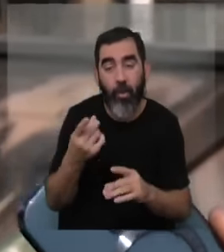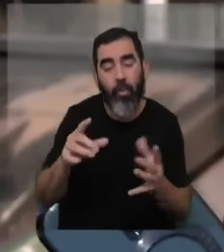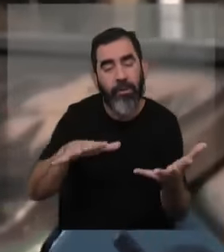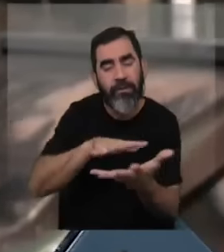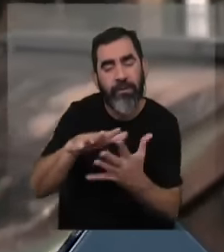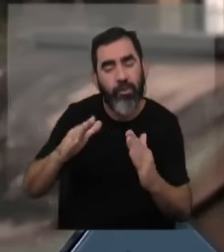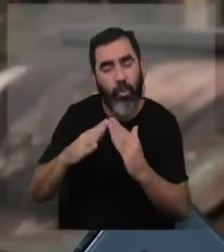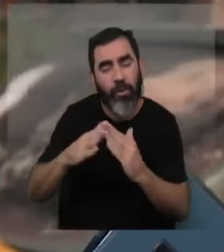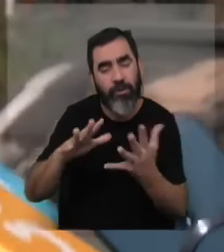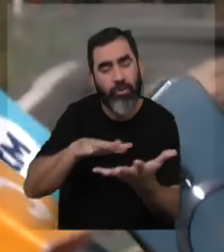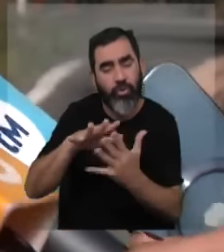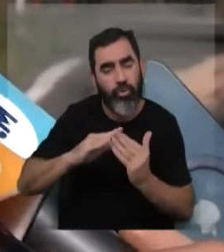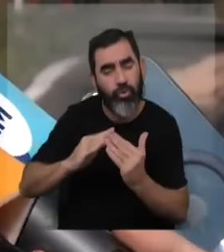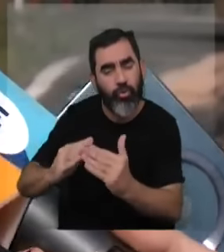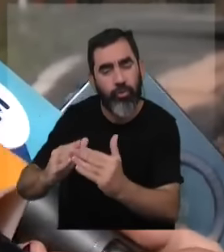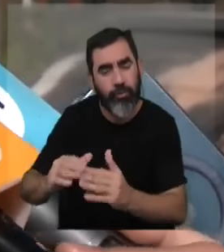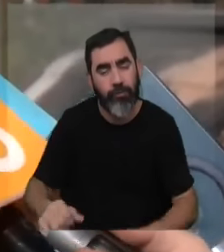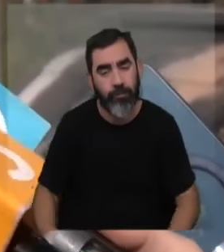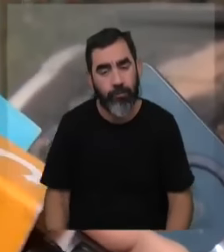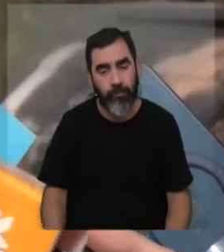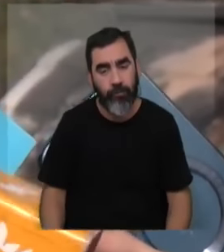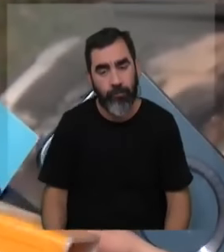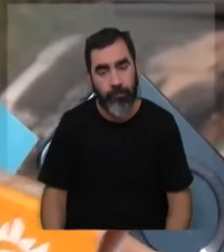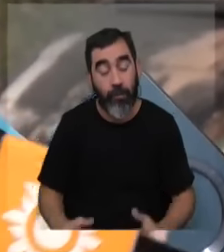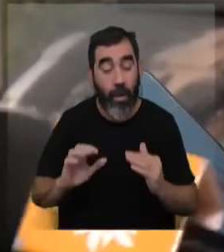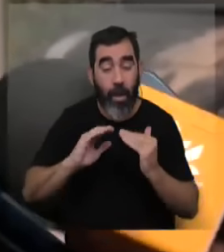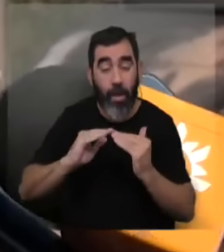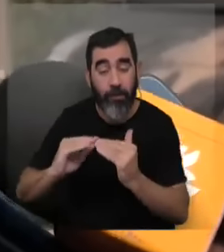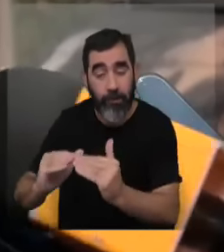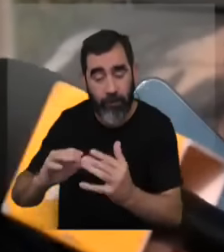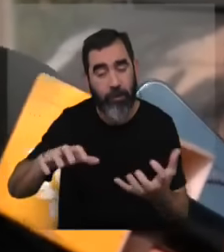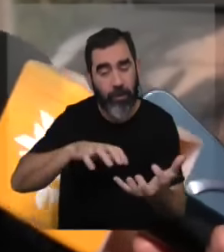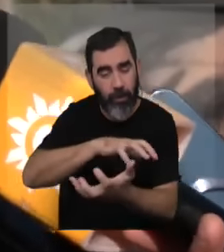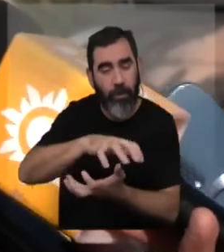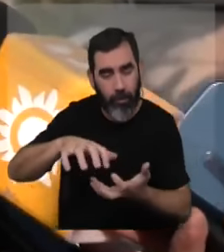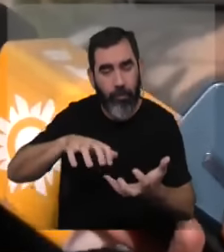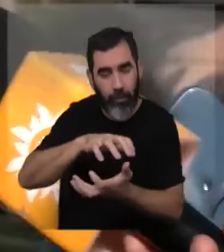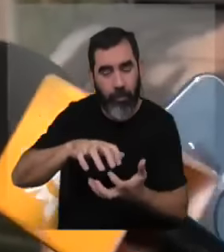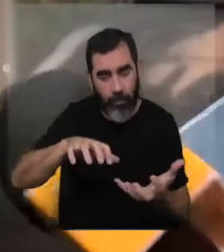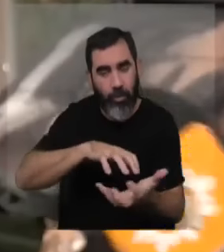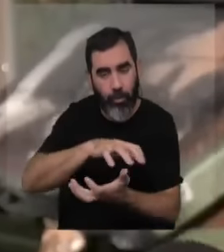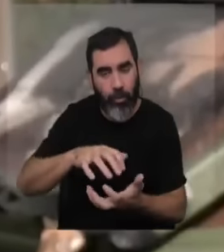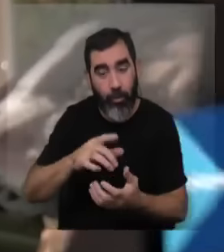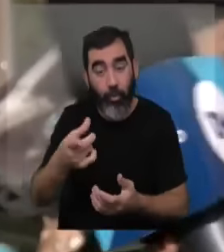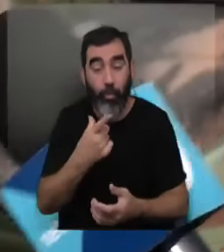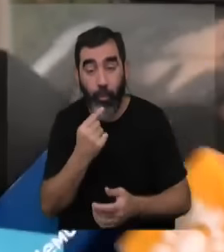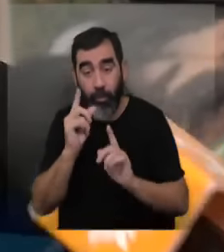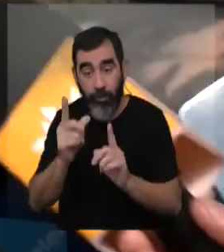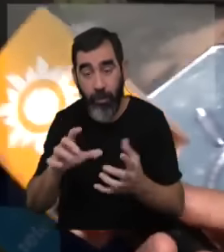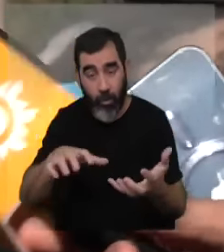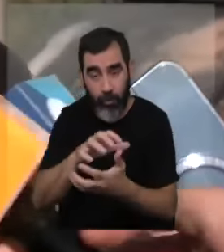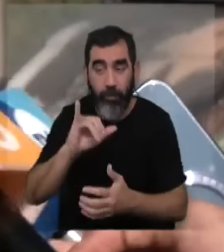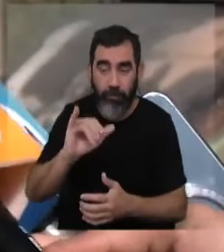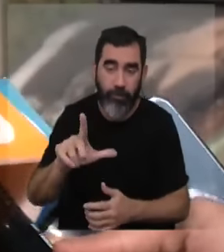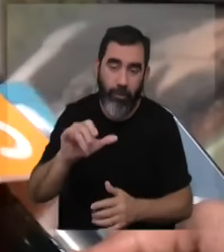situación viviendo en esa zona eh Y era asentamiento Era complicado era bastante complicado complicado porque sos policía sí